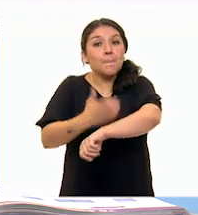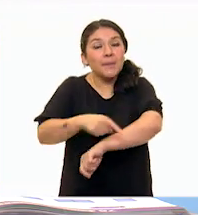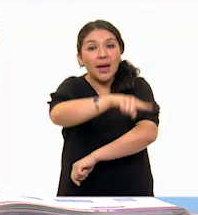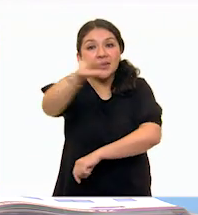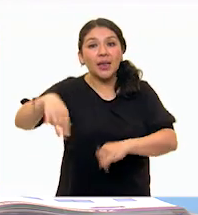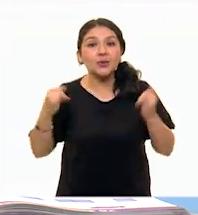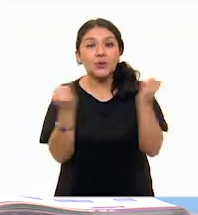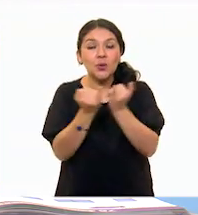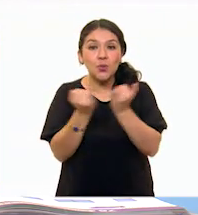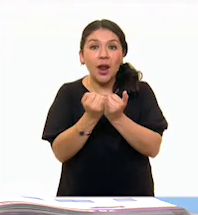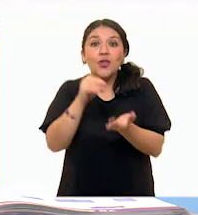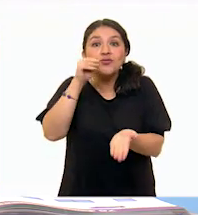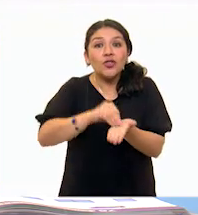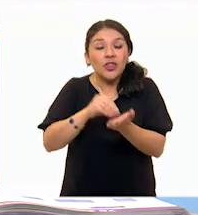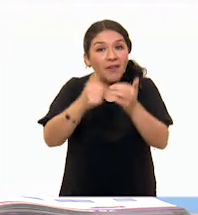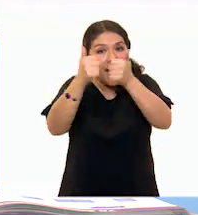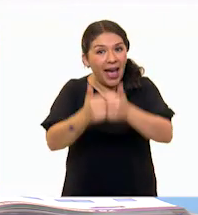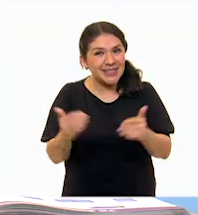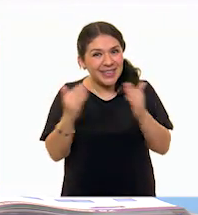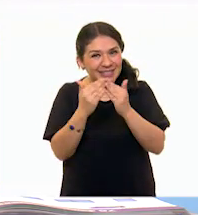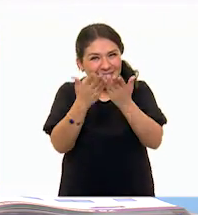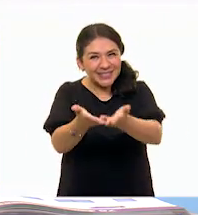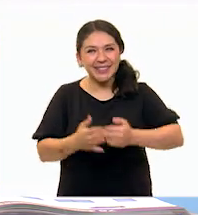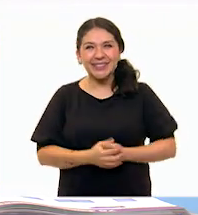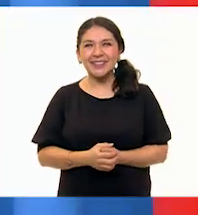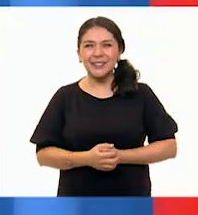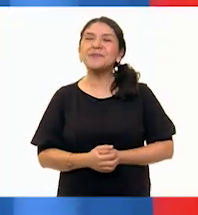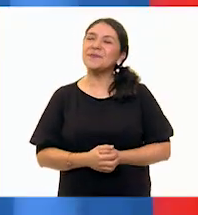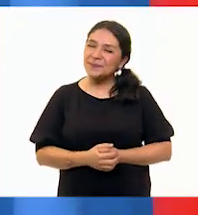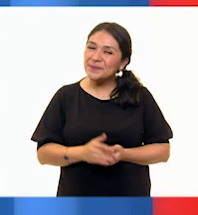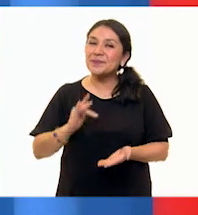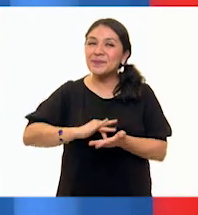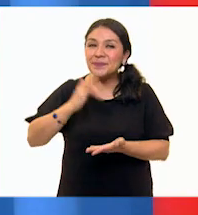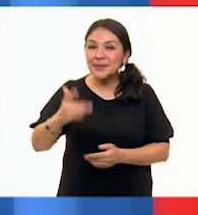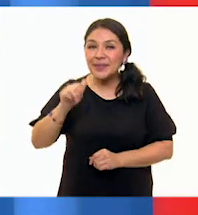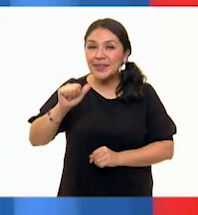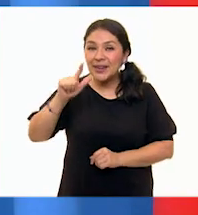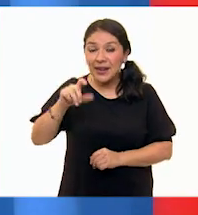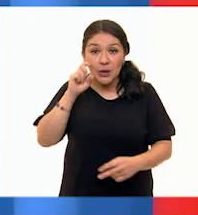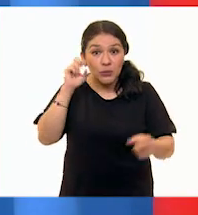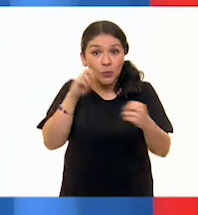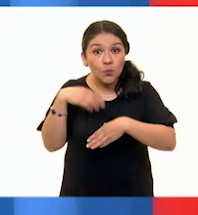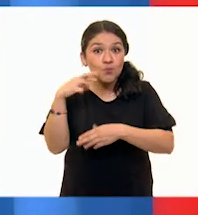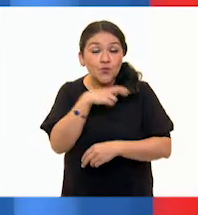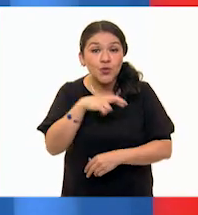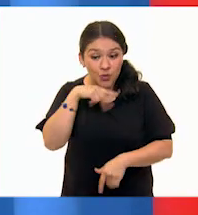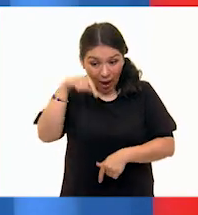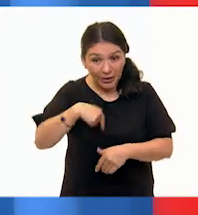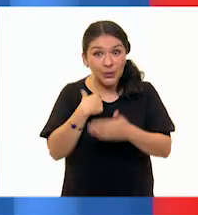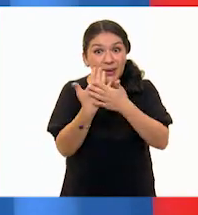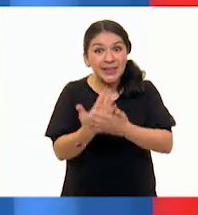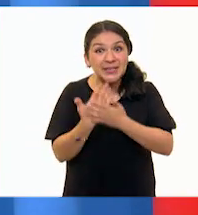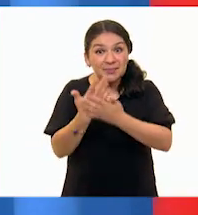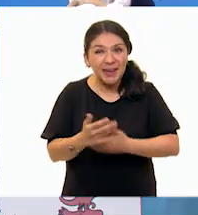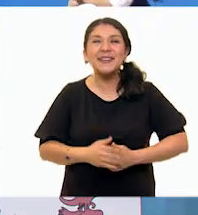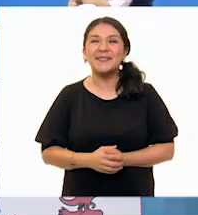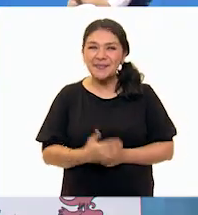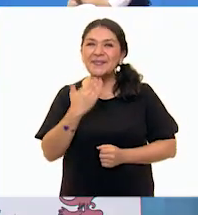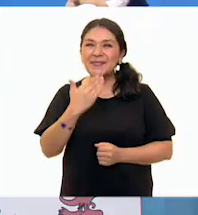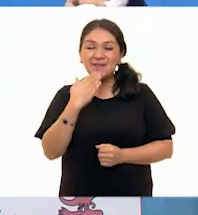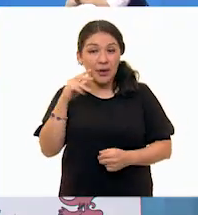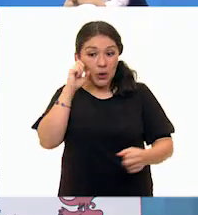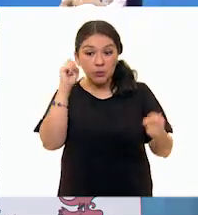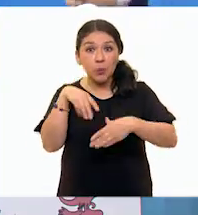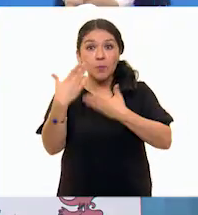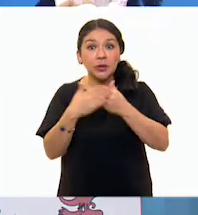y compañeras que aún están en su casita. Muchas gracias, Ale. Hasta pronto y aquí te esperamos. Hasta pronto, Ale. Hasta la